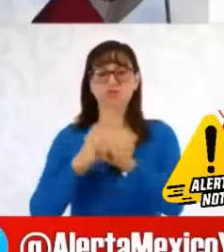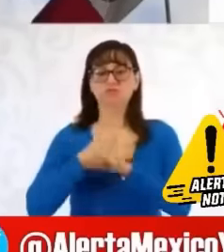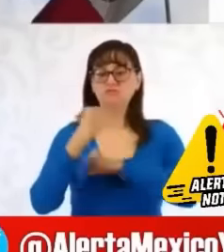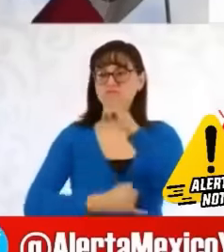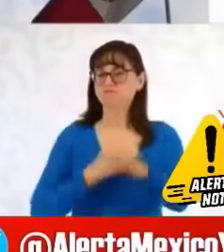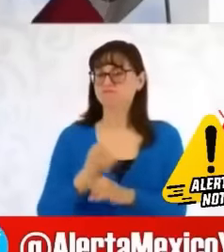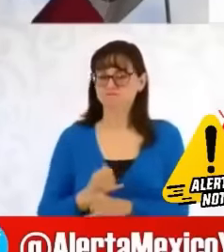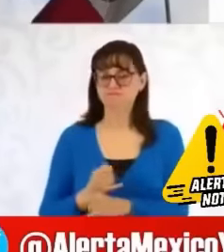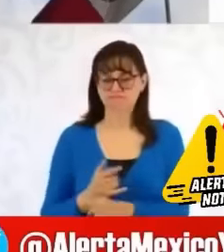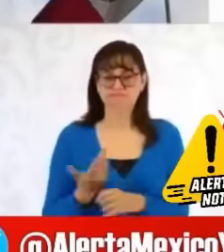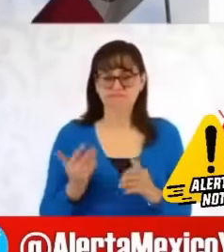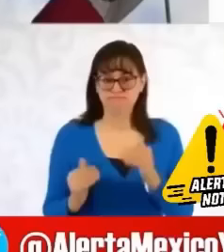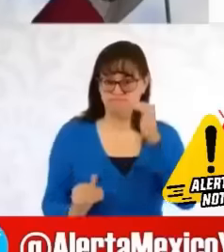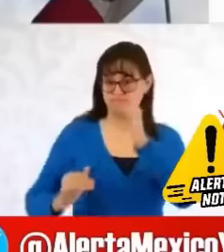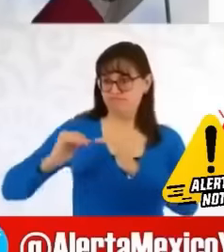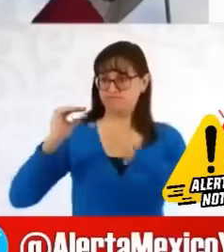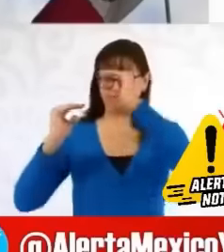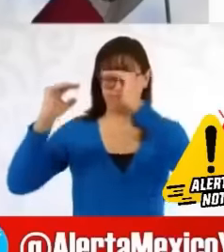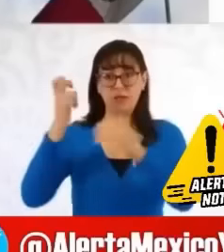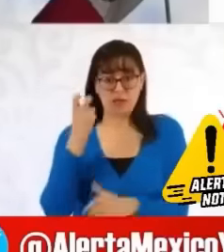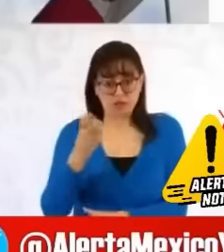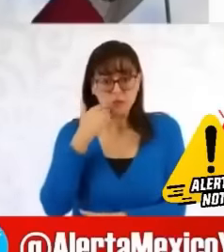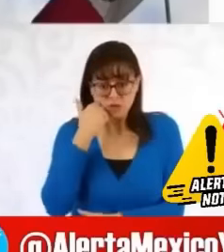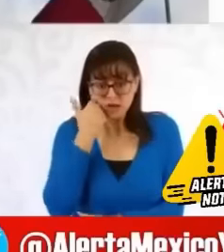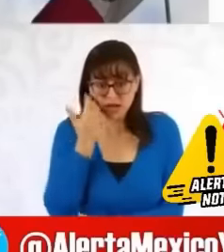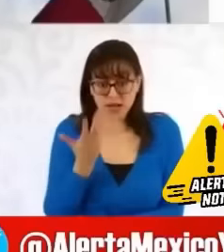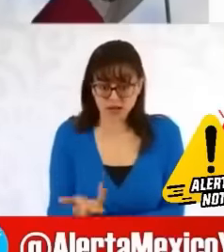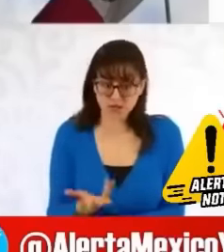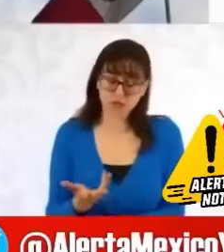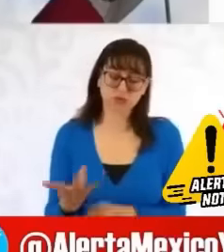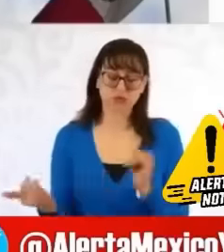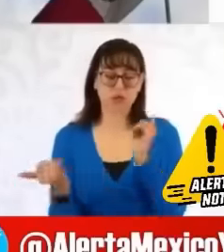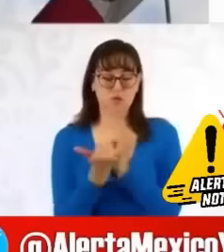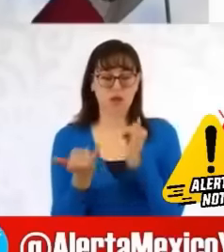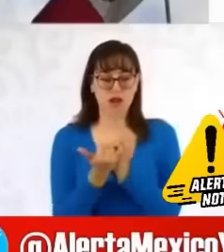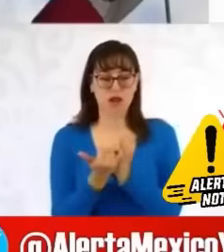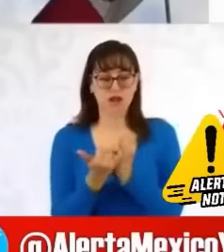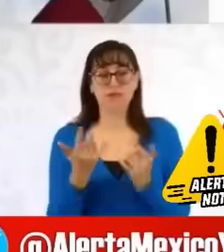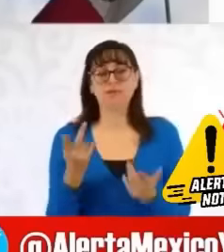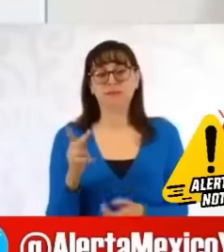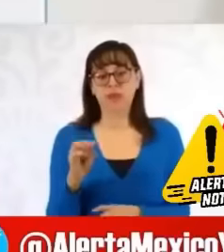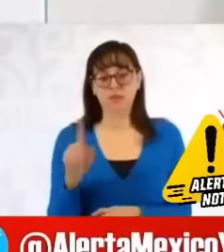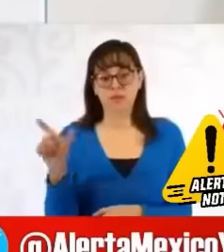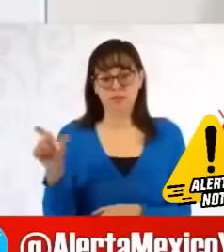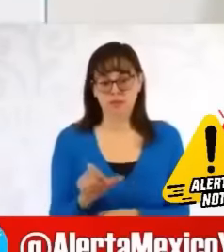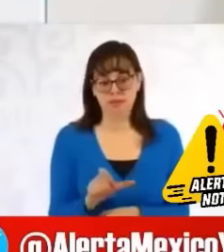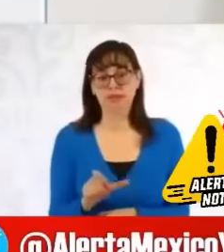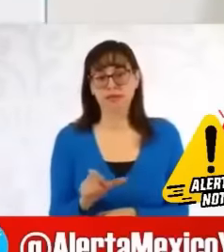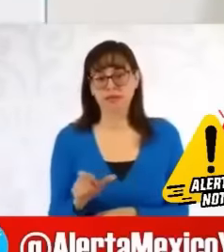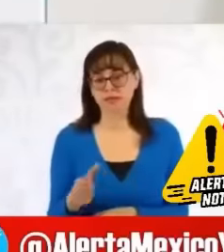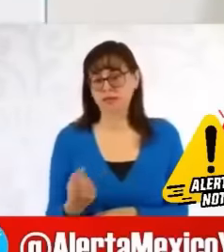empresa de entre las principales empresas del mundo. Vamos a reintegrar a Pemex en un solo Pemex, actualmente